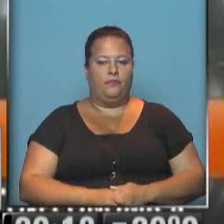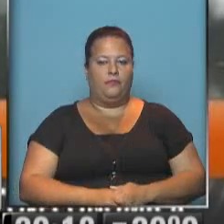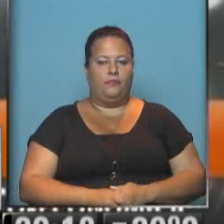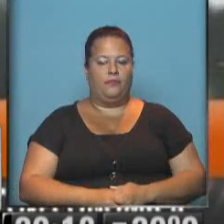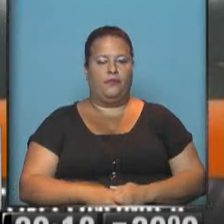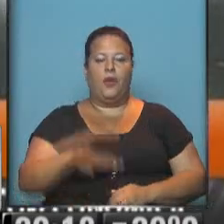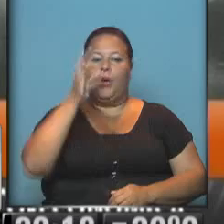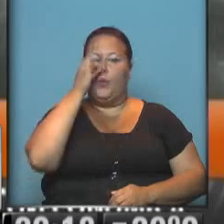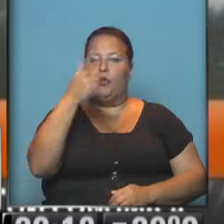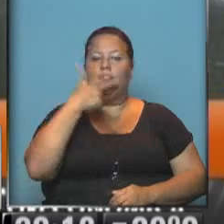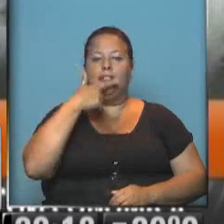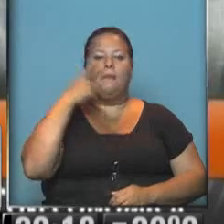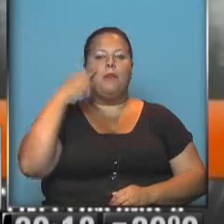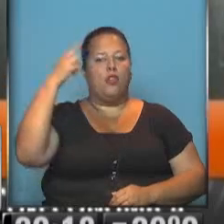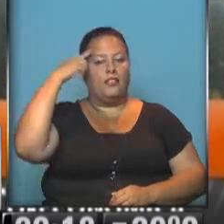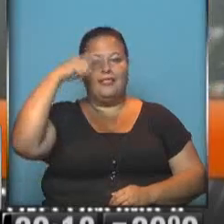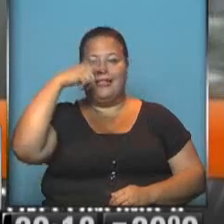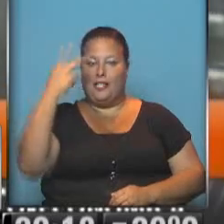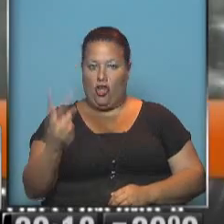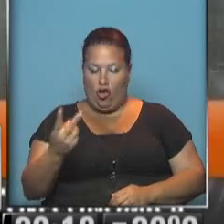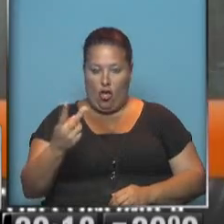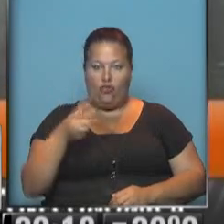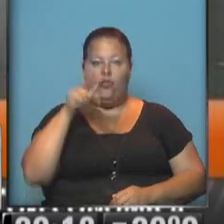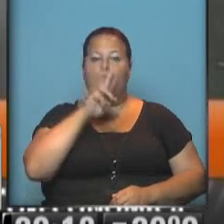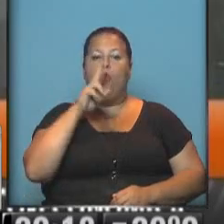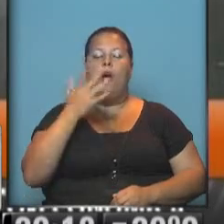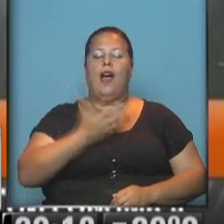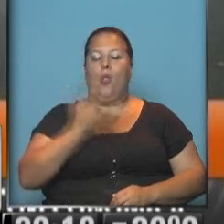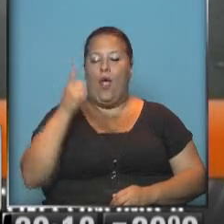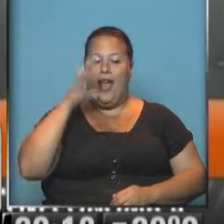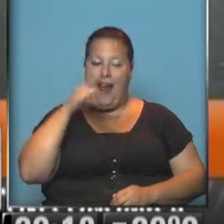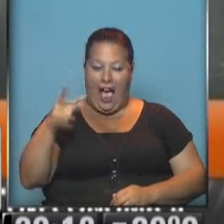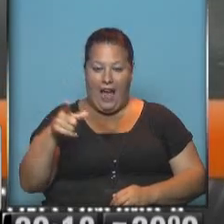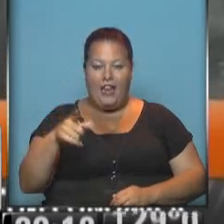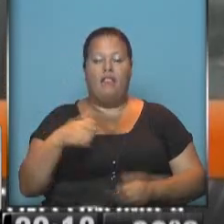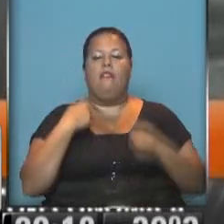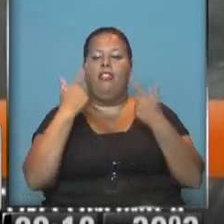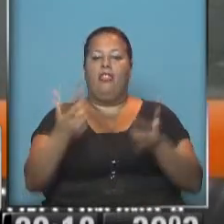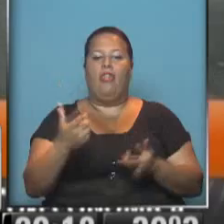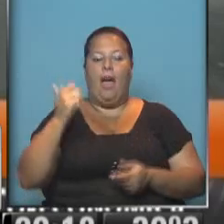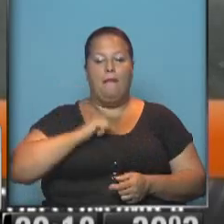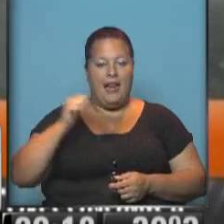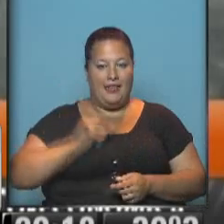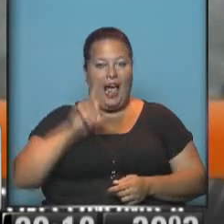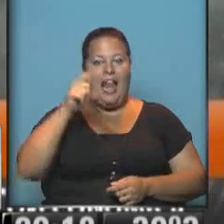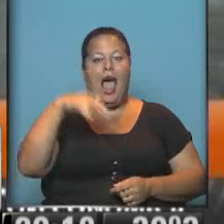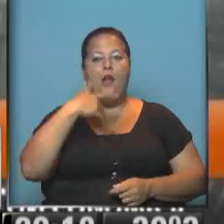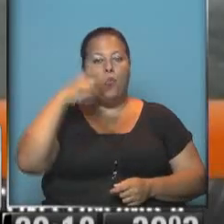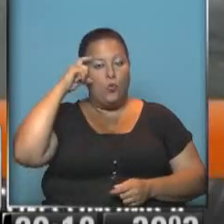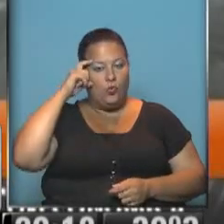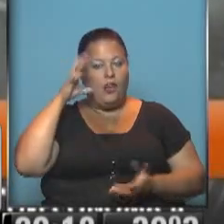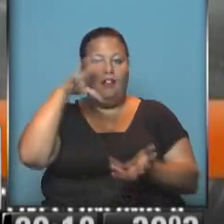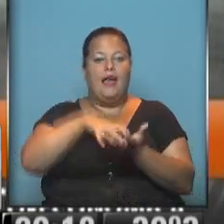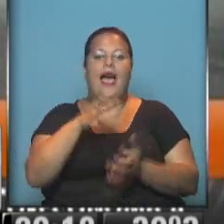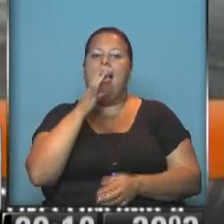El 21 de septiembre de 1972, Ernestina Herrera de Noble puso a disposición de la dictadura de Lanusse las instalaciones